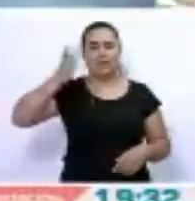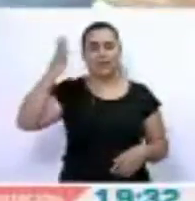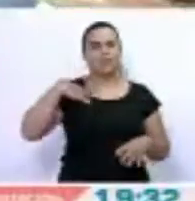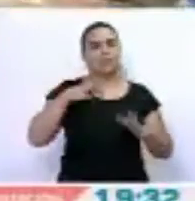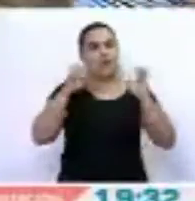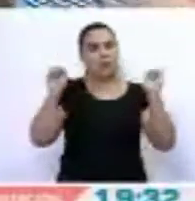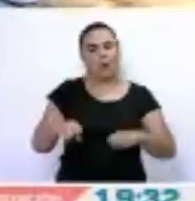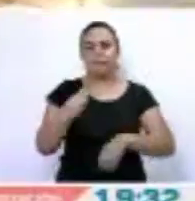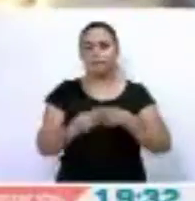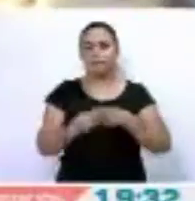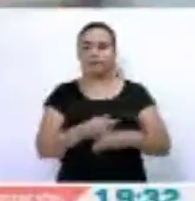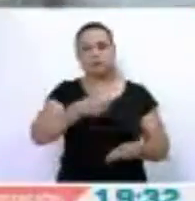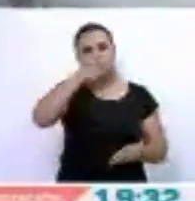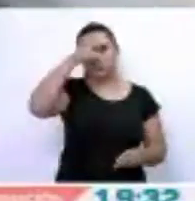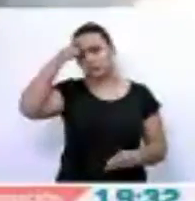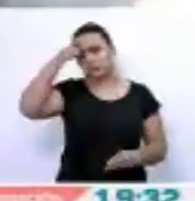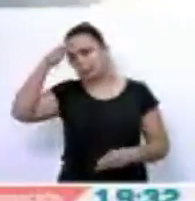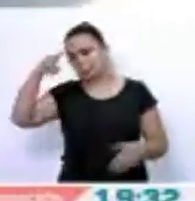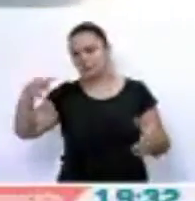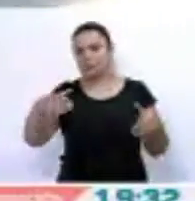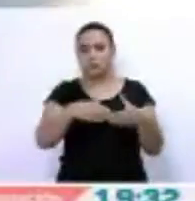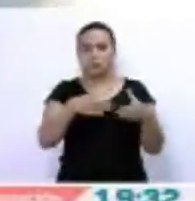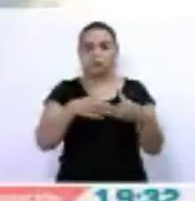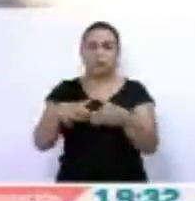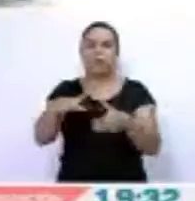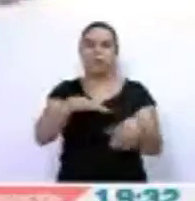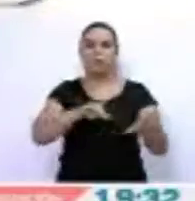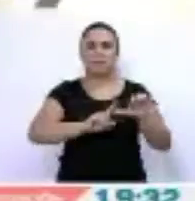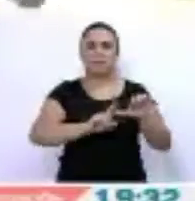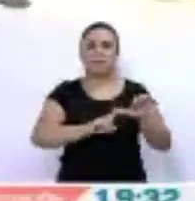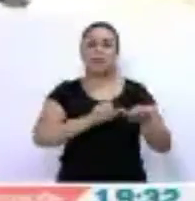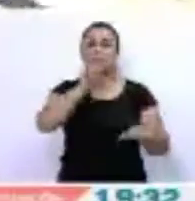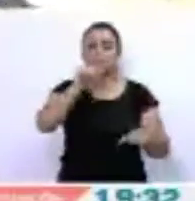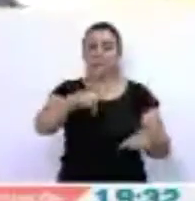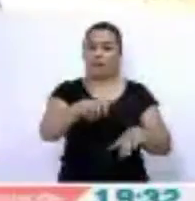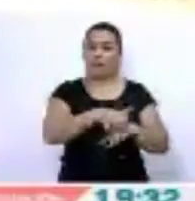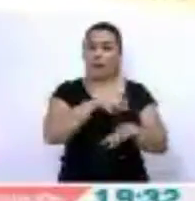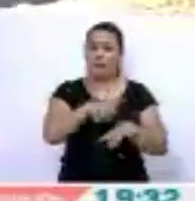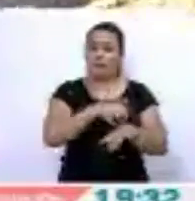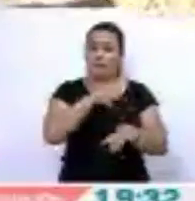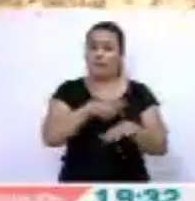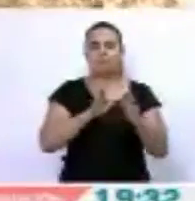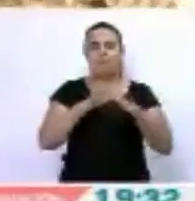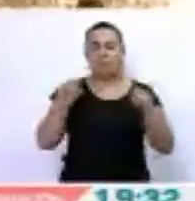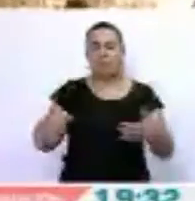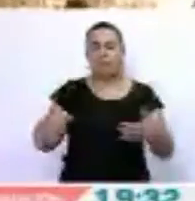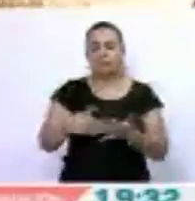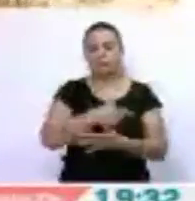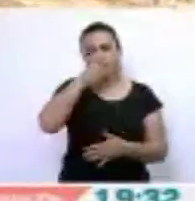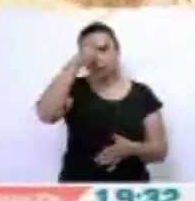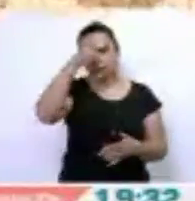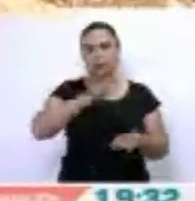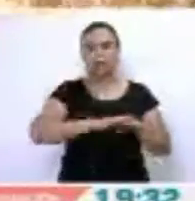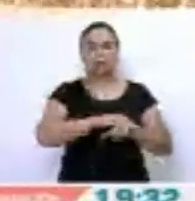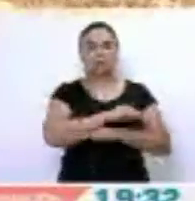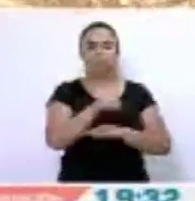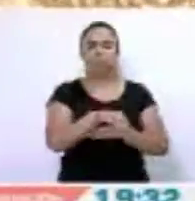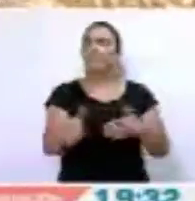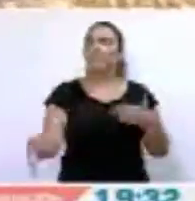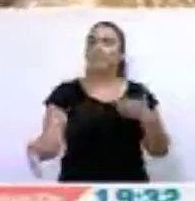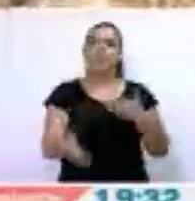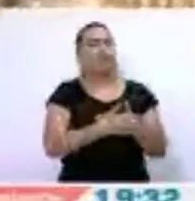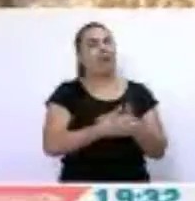a los que han llegado los municipios de diferentes mancomunidades y comarcas de Extremadura, también aquí en Gata también han llegado a un acuerdo entre todos los municipios de mantener cerradas, bueno,